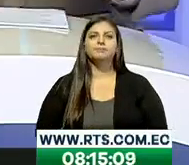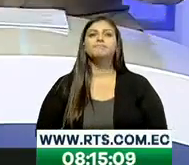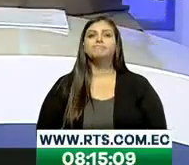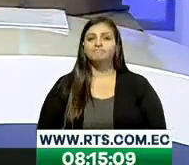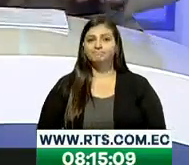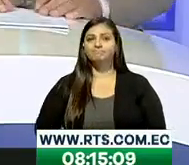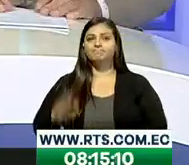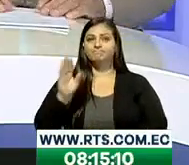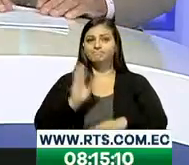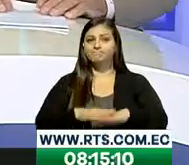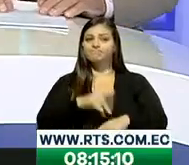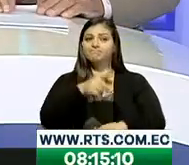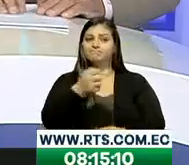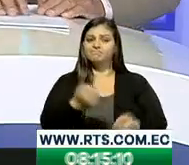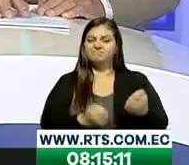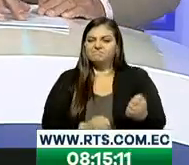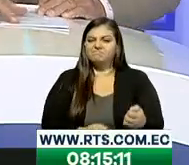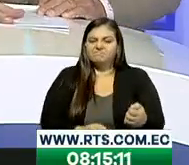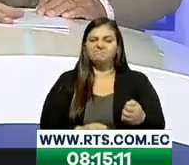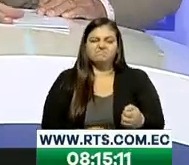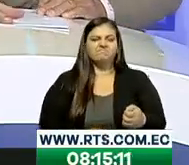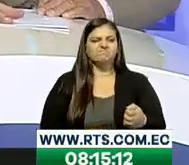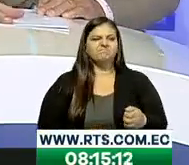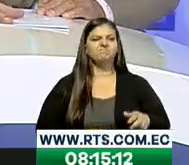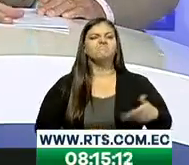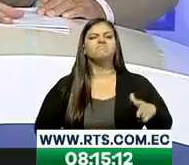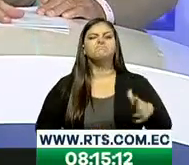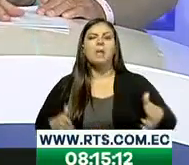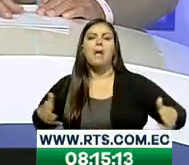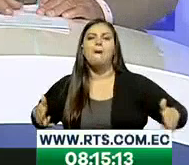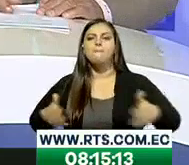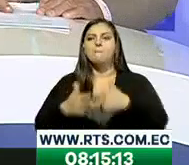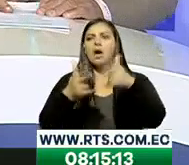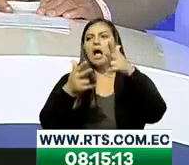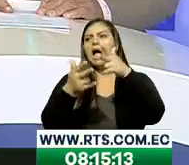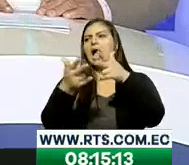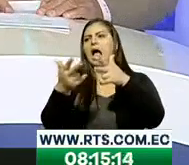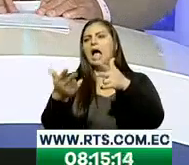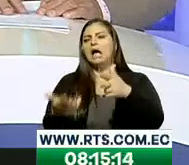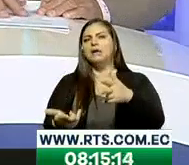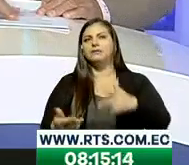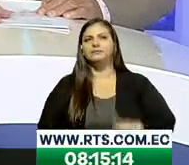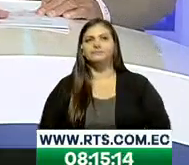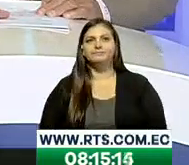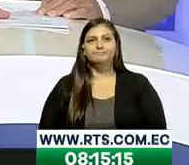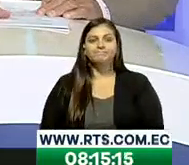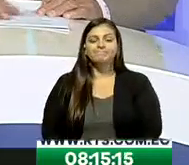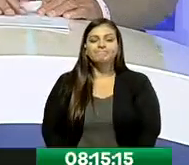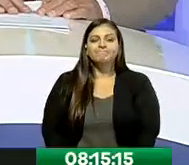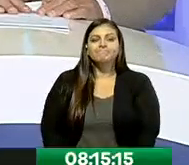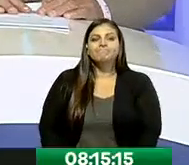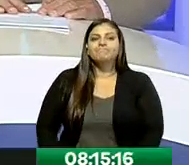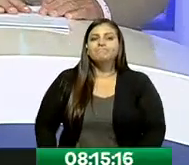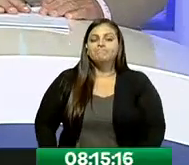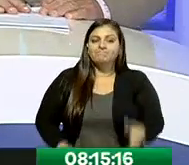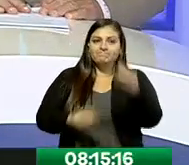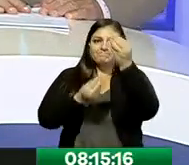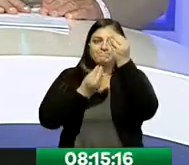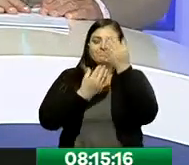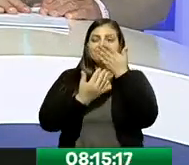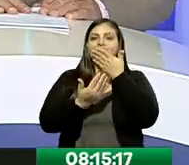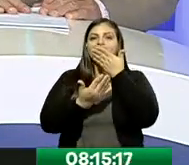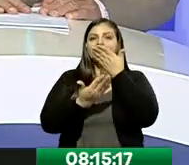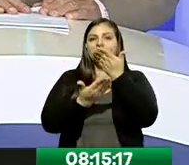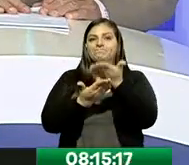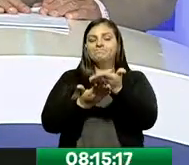a las leyes de tránsito. Ustedes continúan con más desde Estudios. Buenos días. Buenos días, Jorge. Gracias por la información brindada. Lamentable hecho